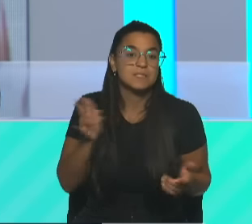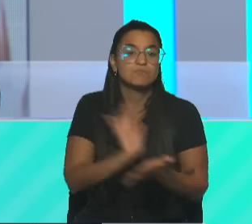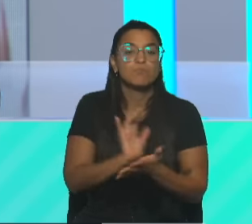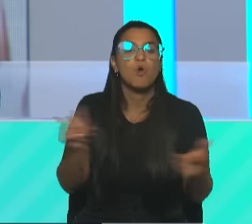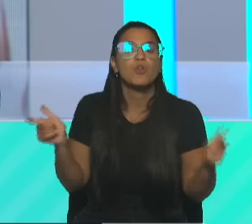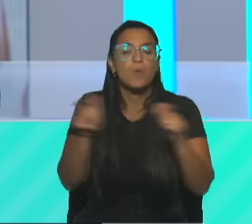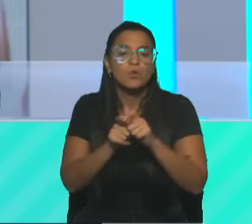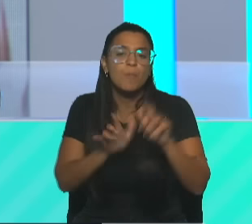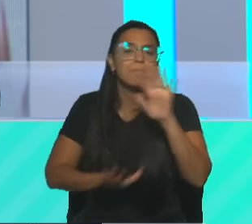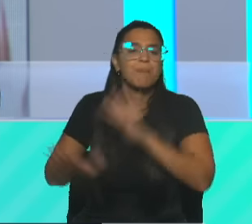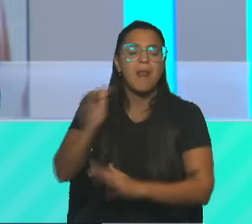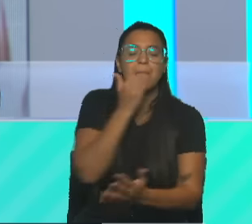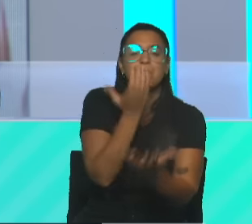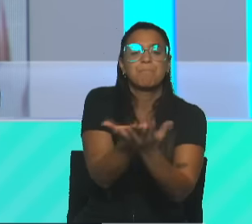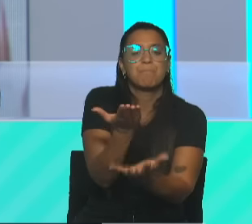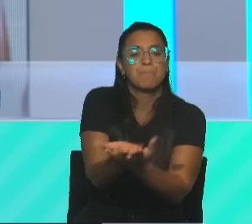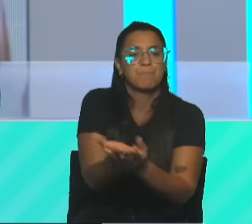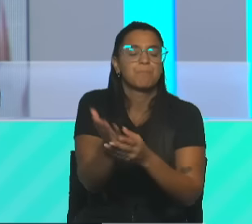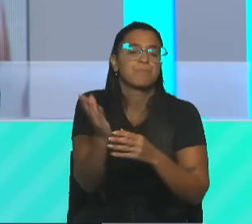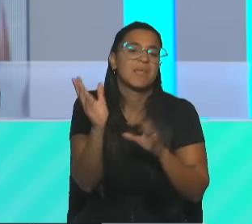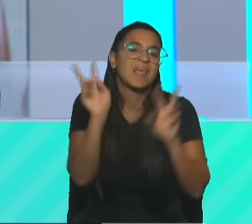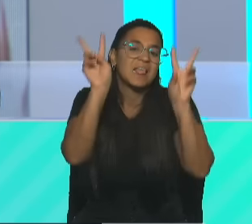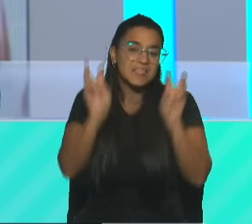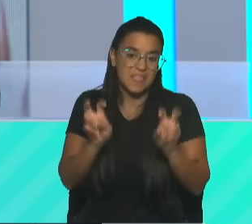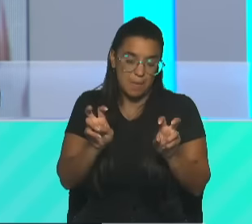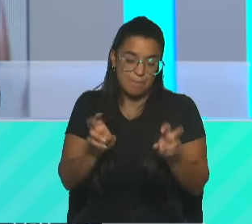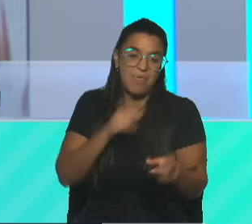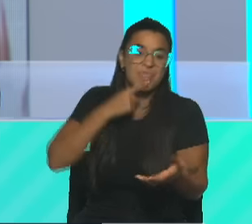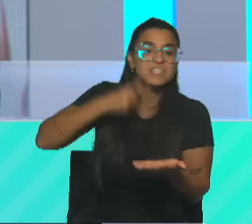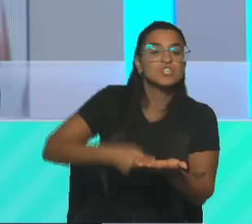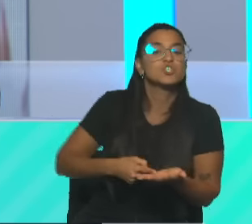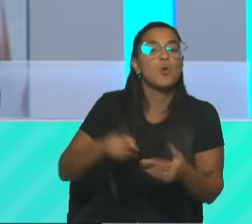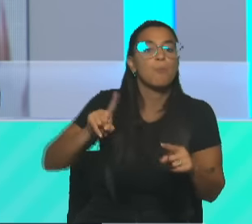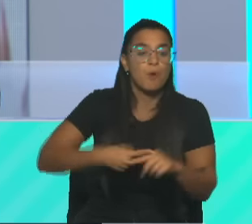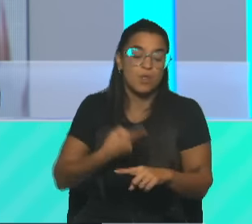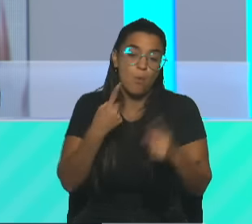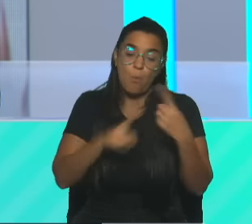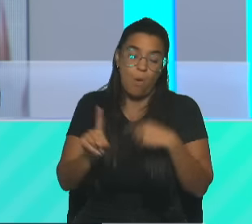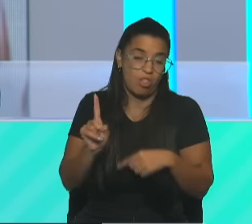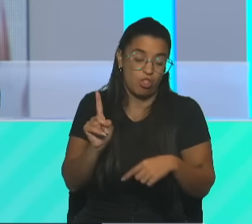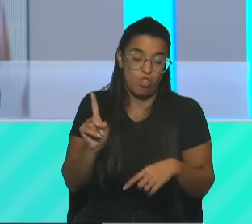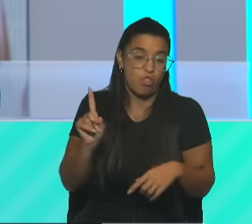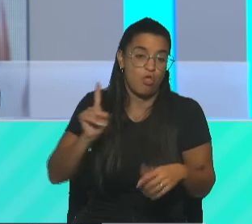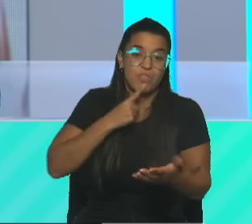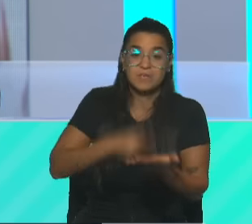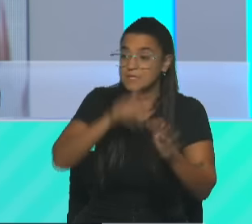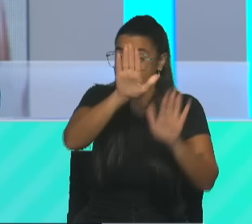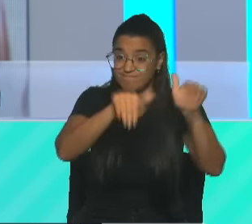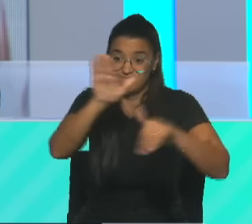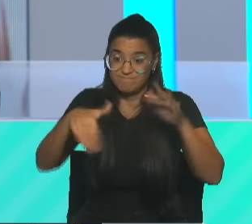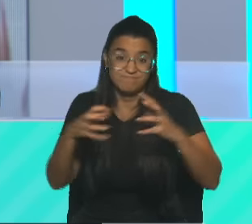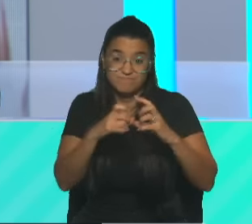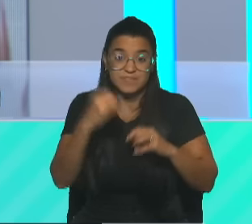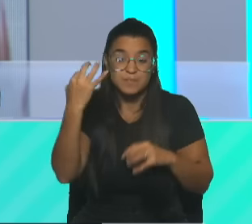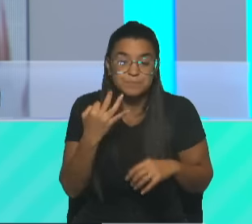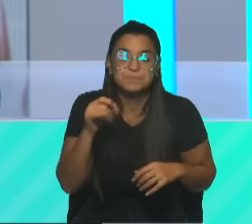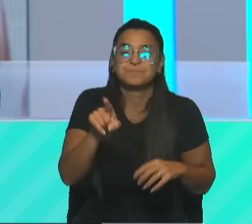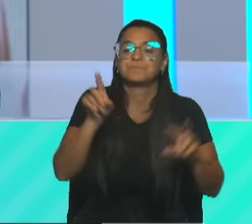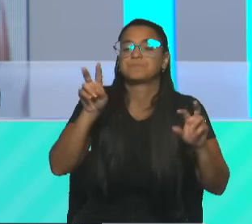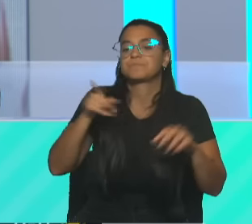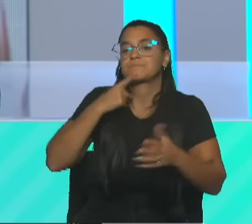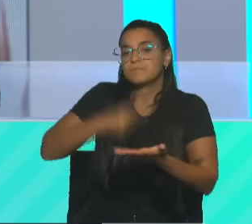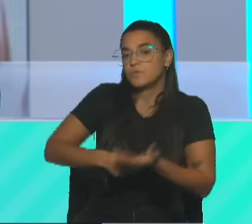plantear el tema La la decisión política acá cuando se toman esas las decisiones de convocar una sesión especial se toma una